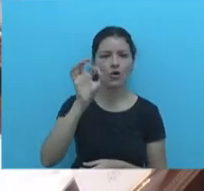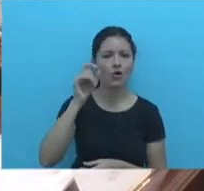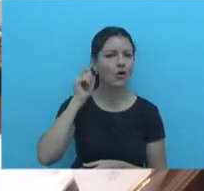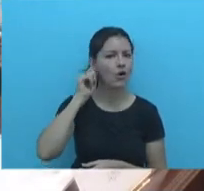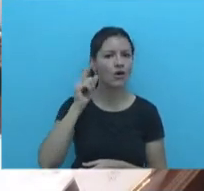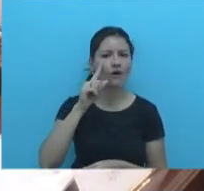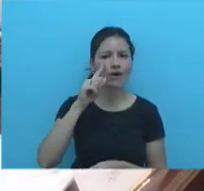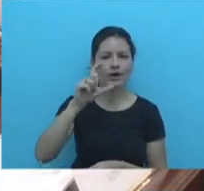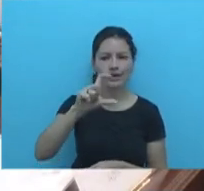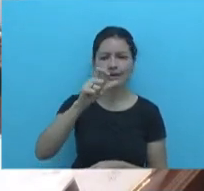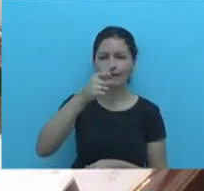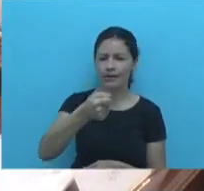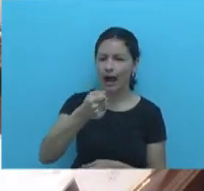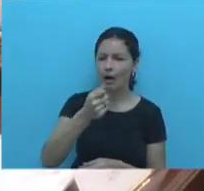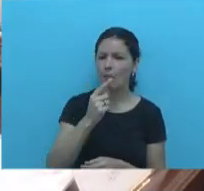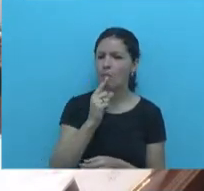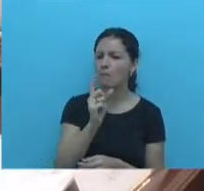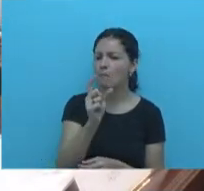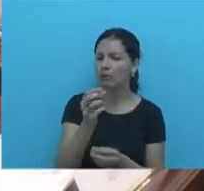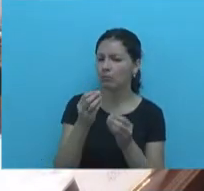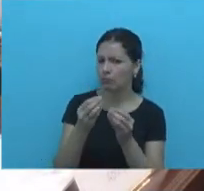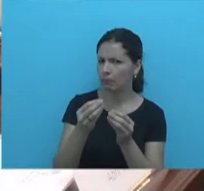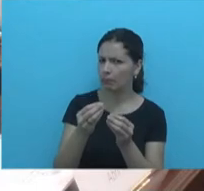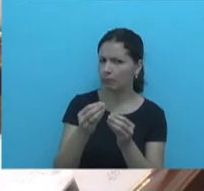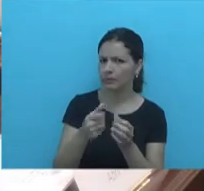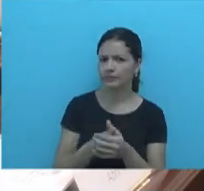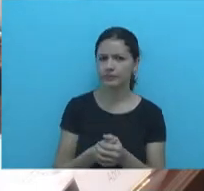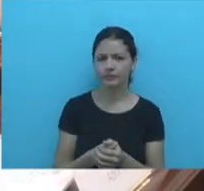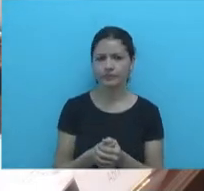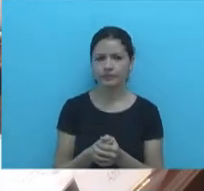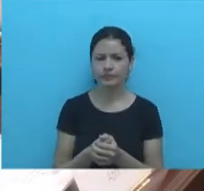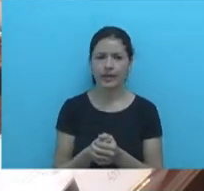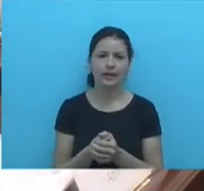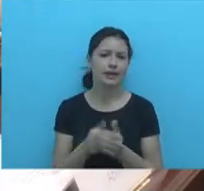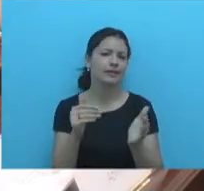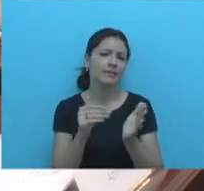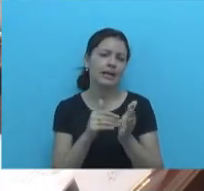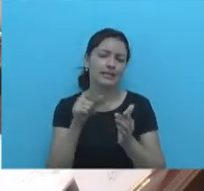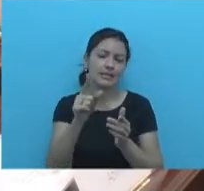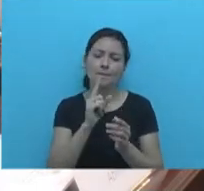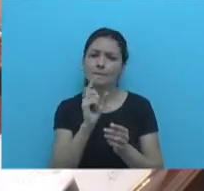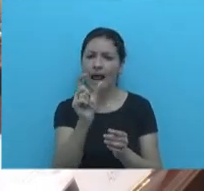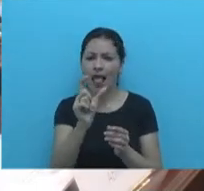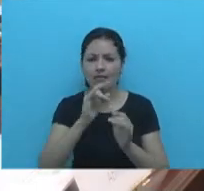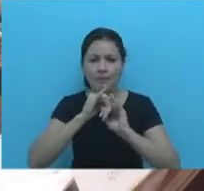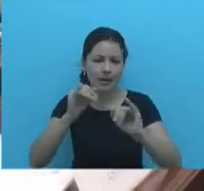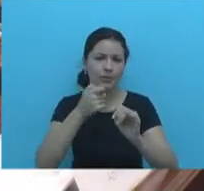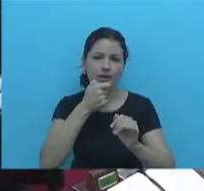qué artículo? Sí. ¿De qué artículo? Sea a una epidemia, como por ejemplo el